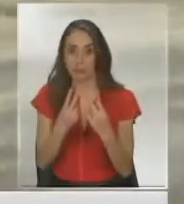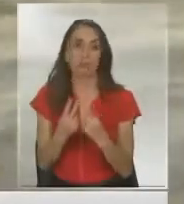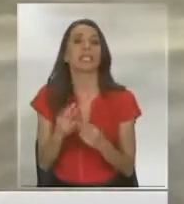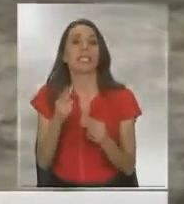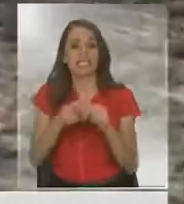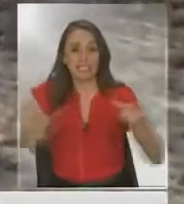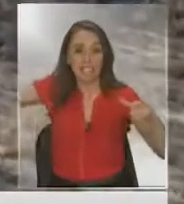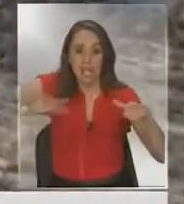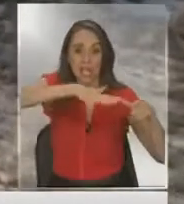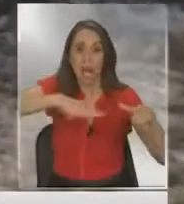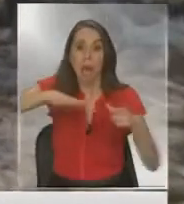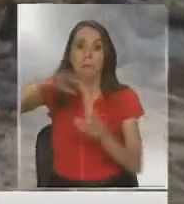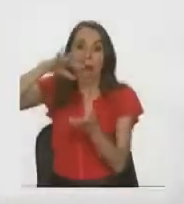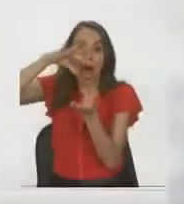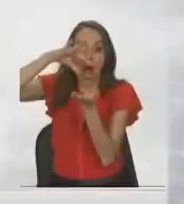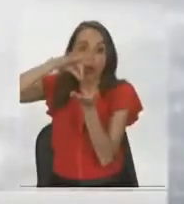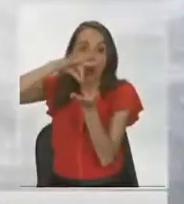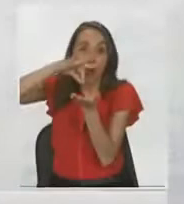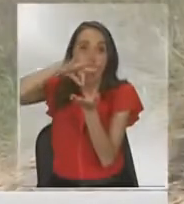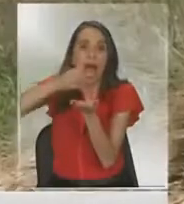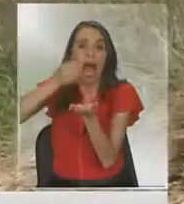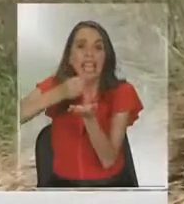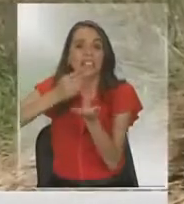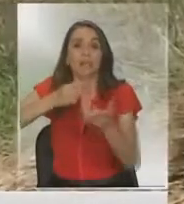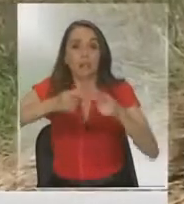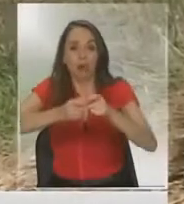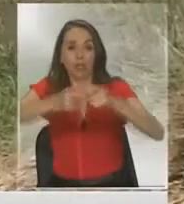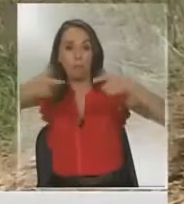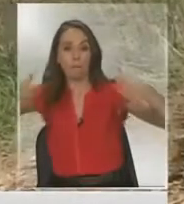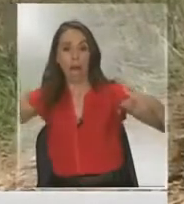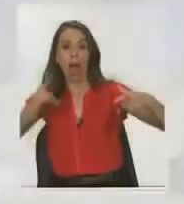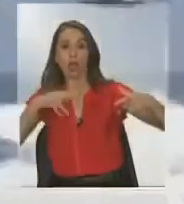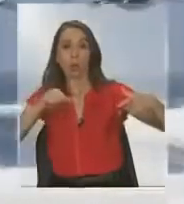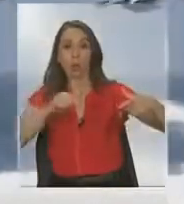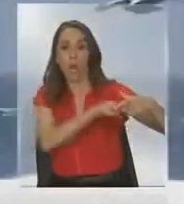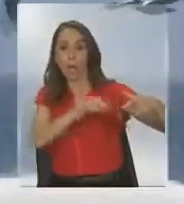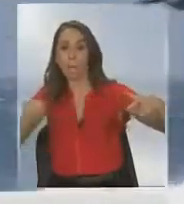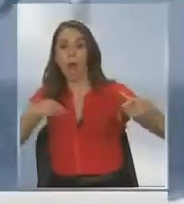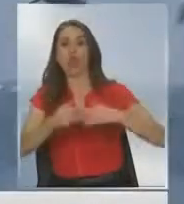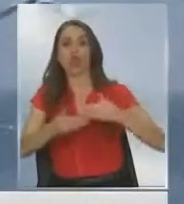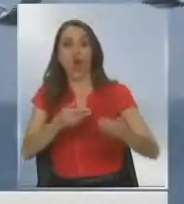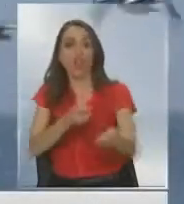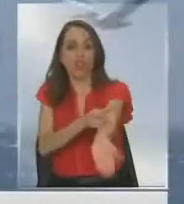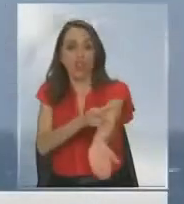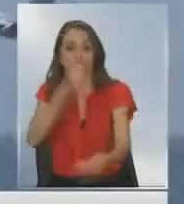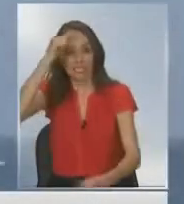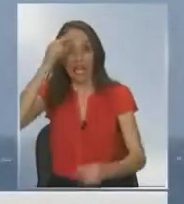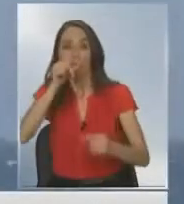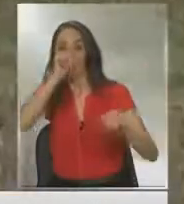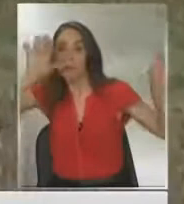Gota de Leche es el campo dunar de mayor extensión de la provincia de San Antonio. Pasan muchas